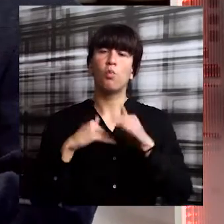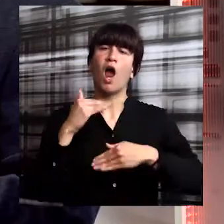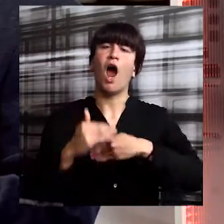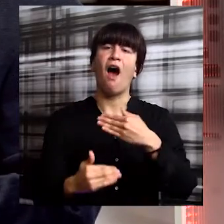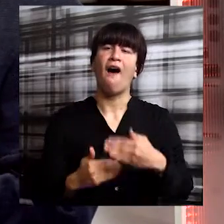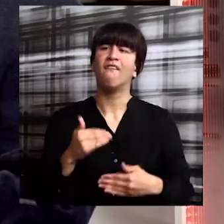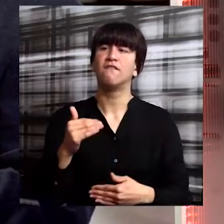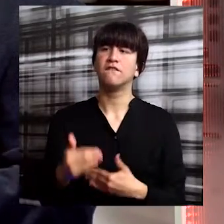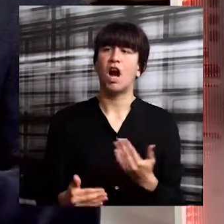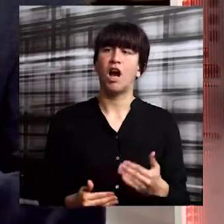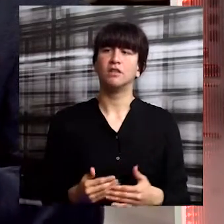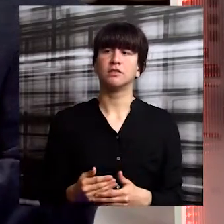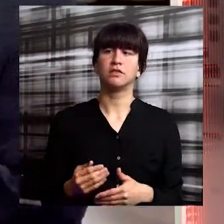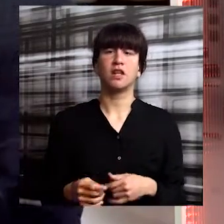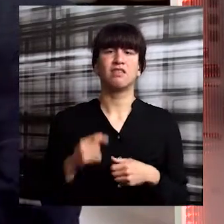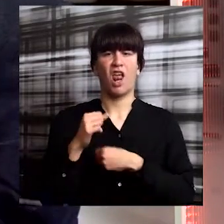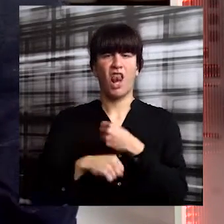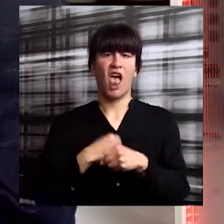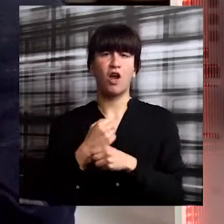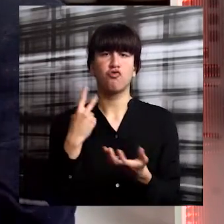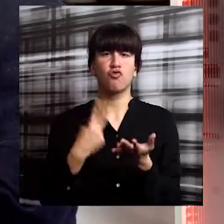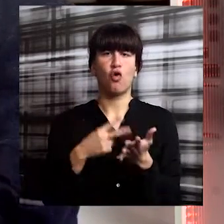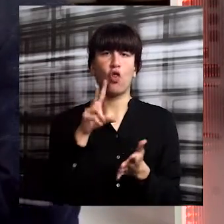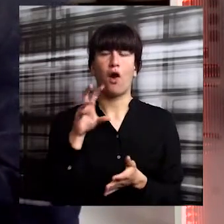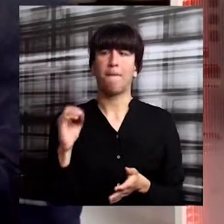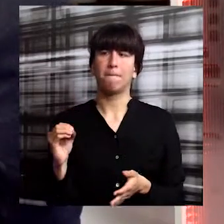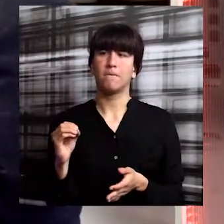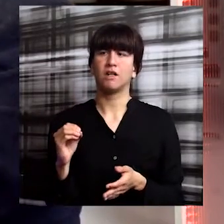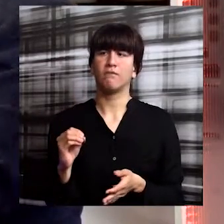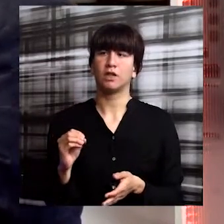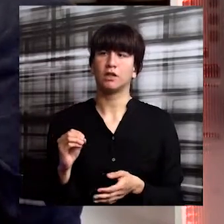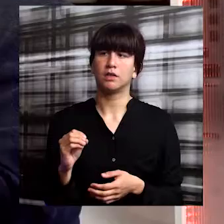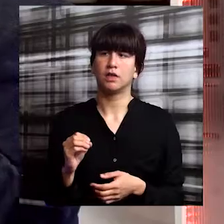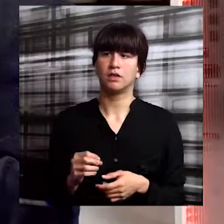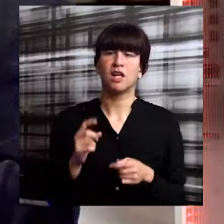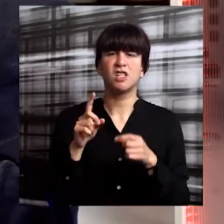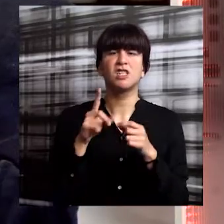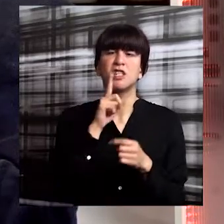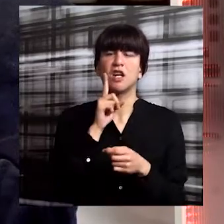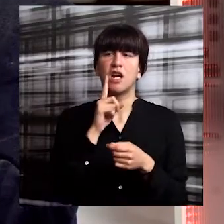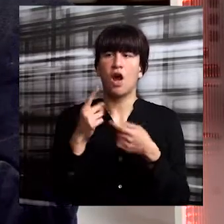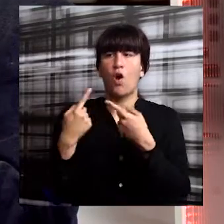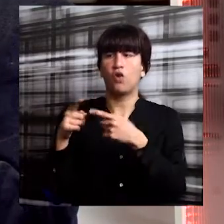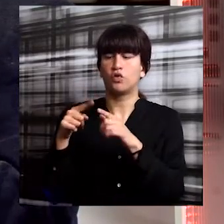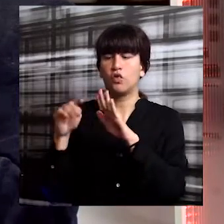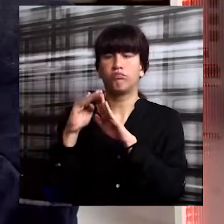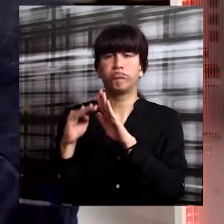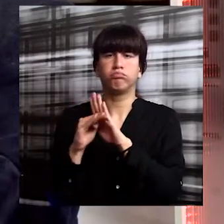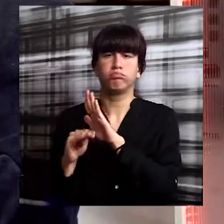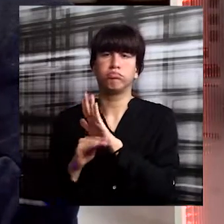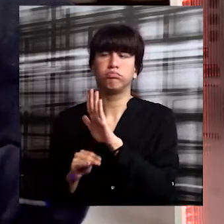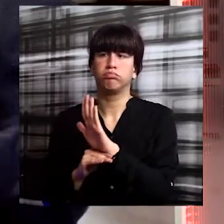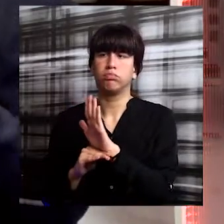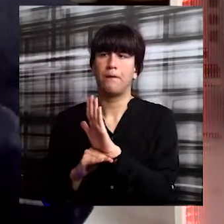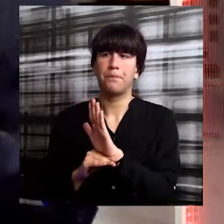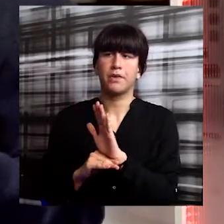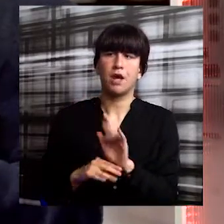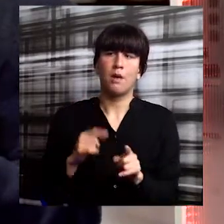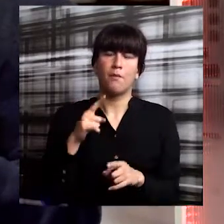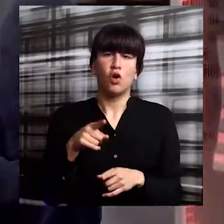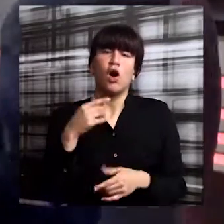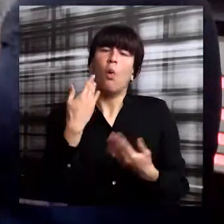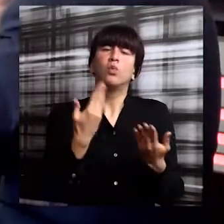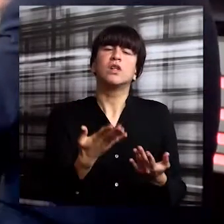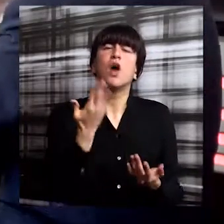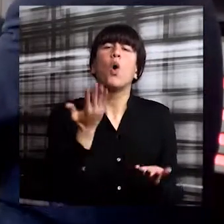el presupuesto de la Nación 2020, puso énfasis en 8 aspectos. Pero usted como parlamentario de esta